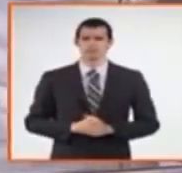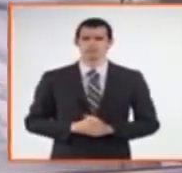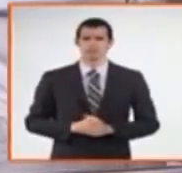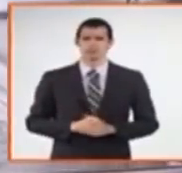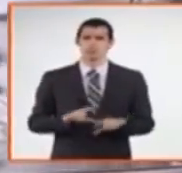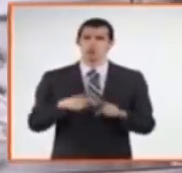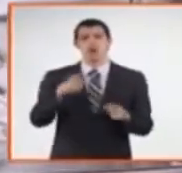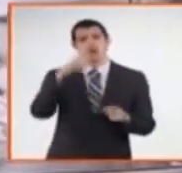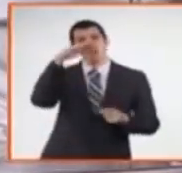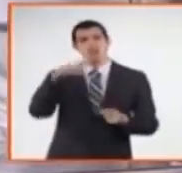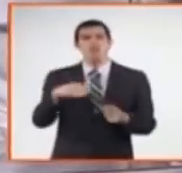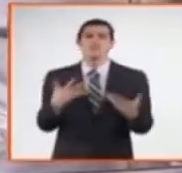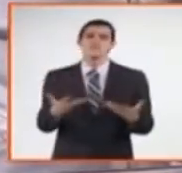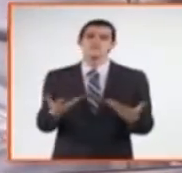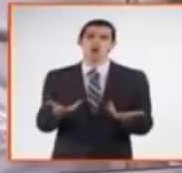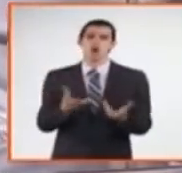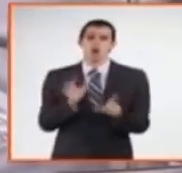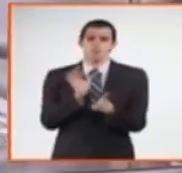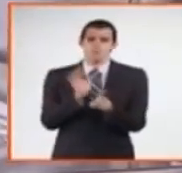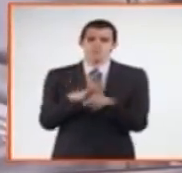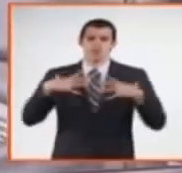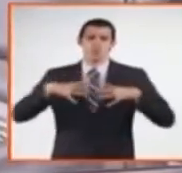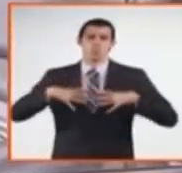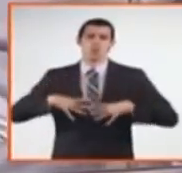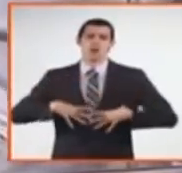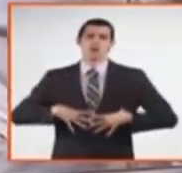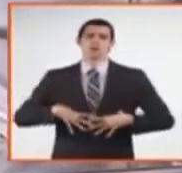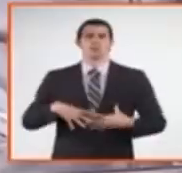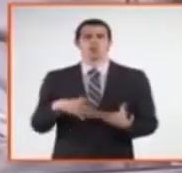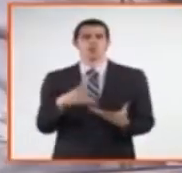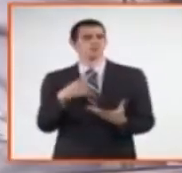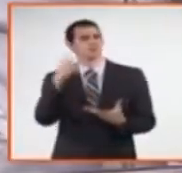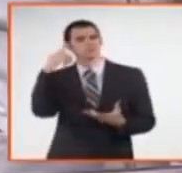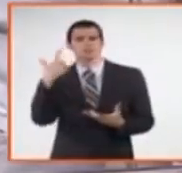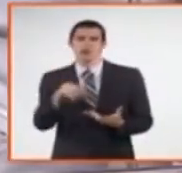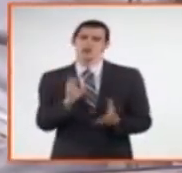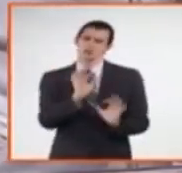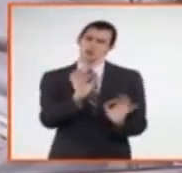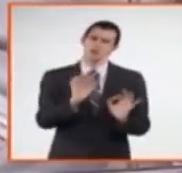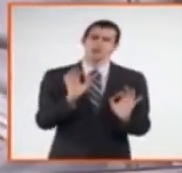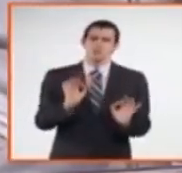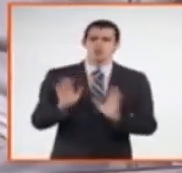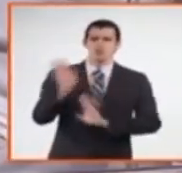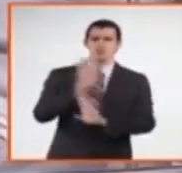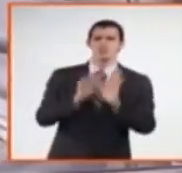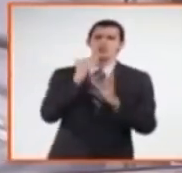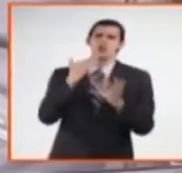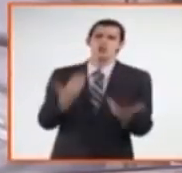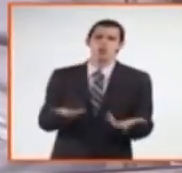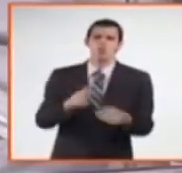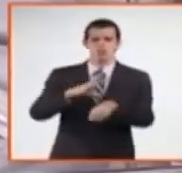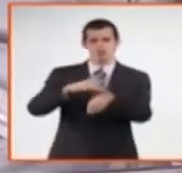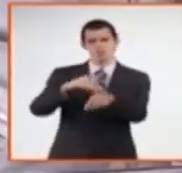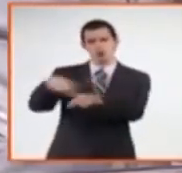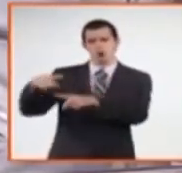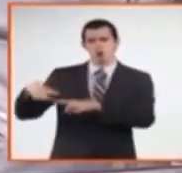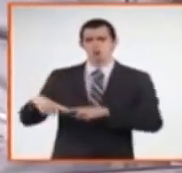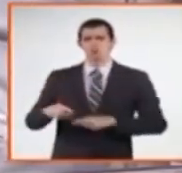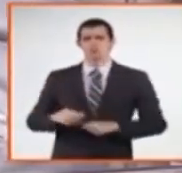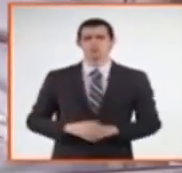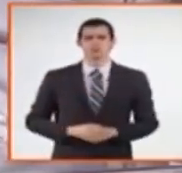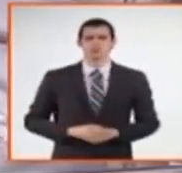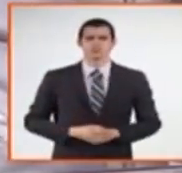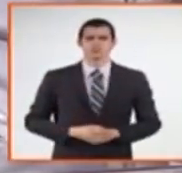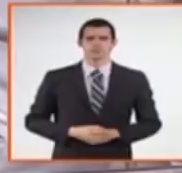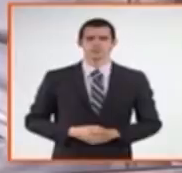los niños la enfermedad los niños es ligeras casi siempre transitan sito asintomáticas pero lo que hemos visto en el panel que